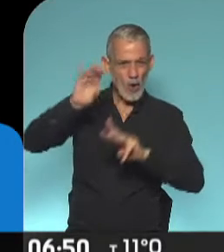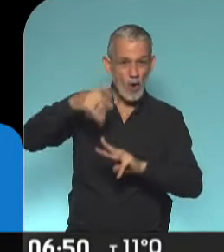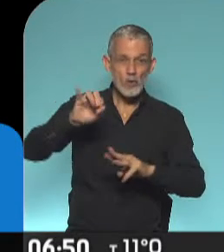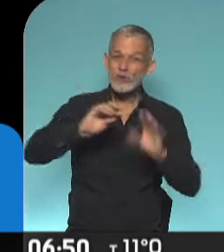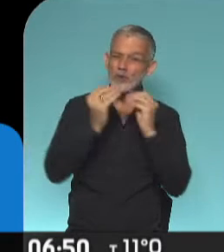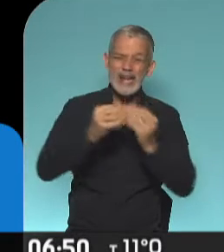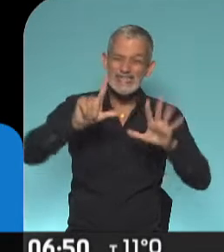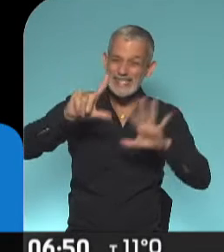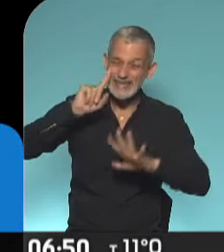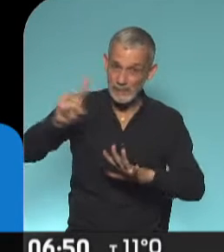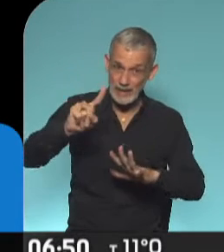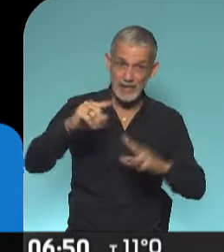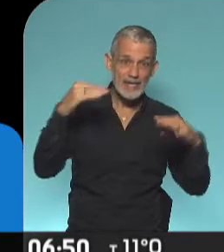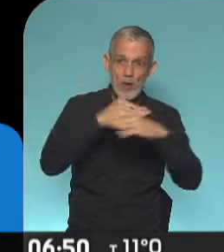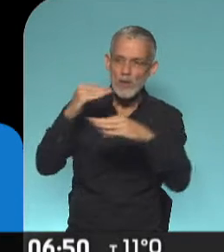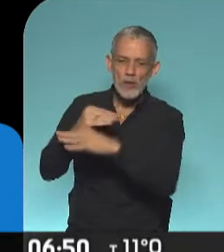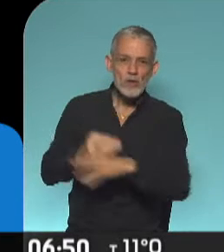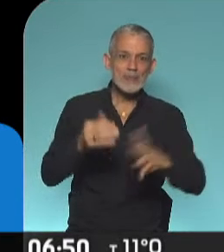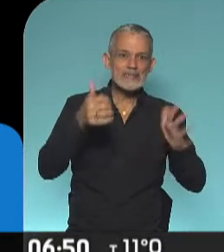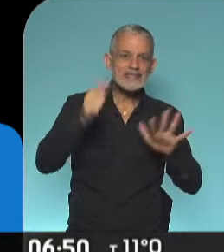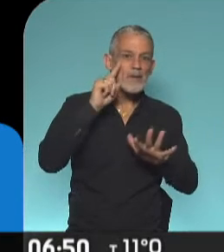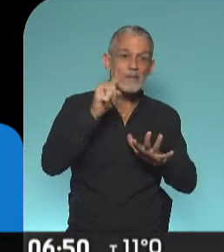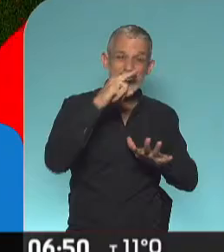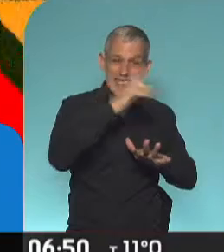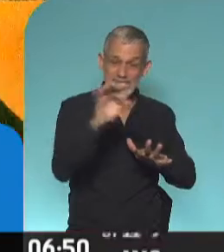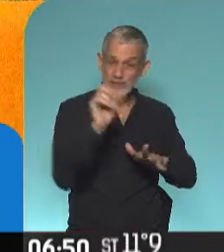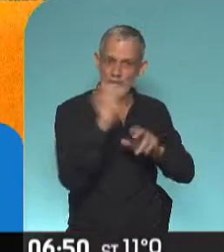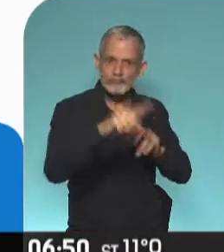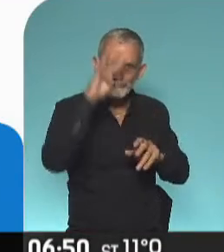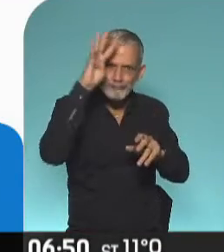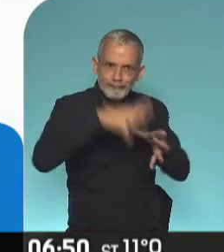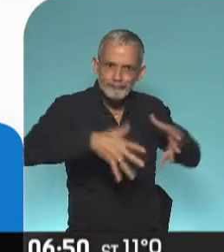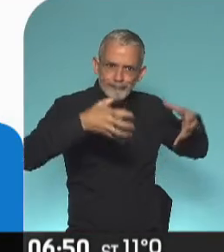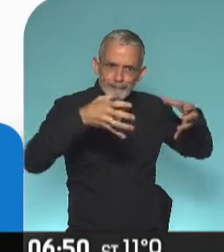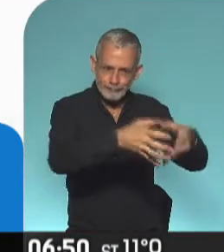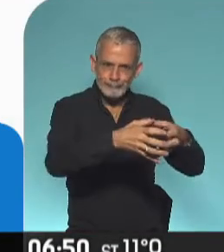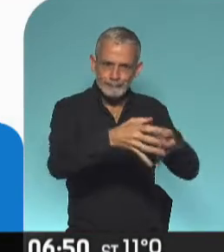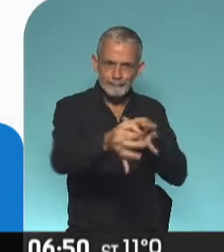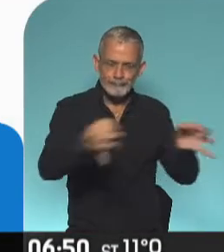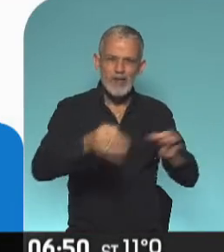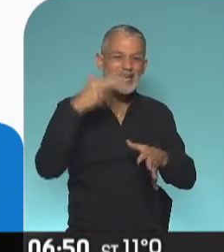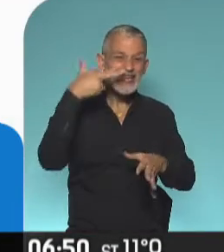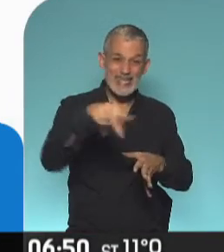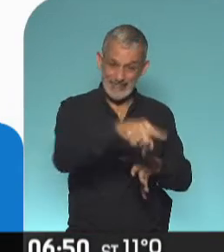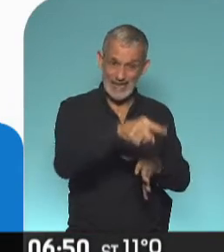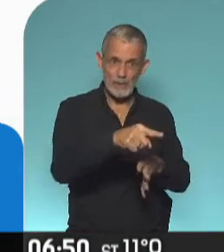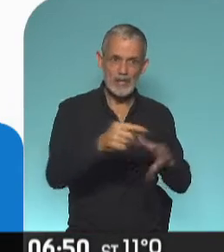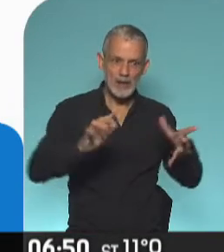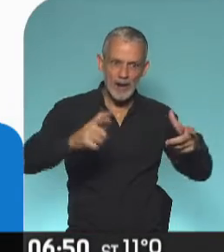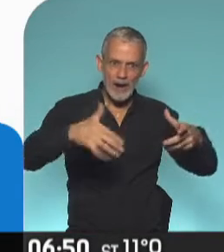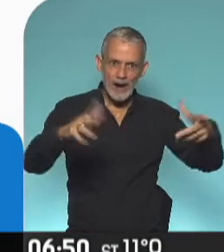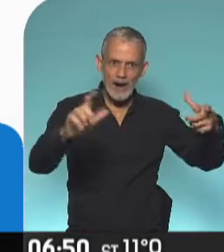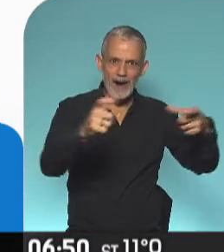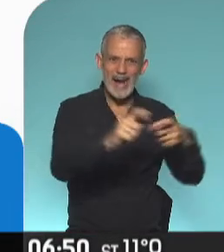7.000 idiomas que hay en el mundo, 6.700 son indígenas y de ellos, cerca de 3.000 corren el riesgo